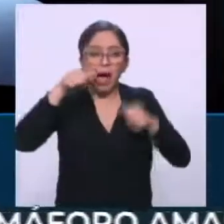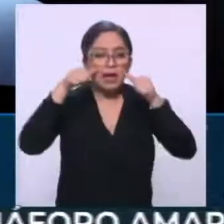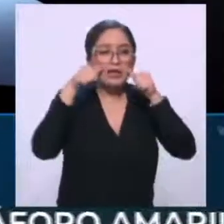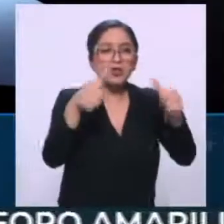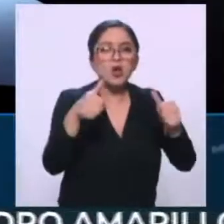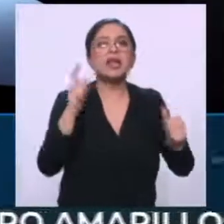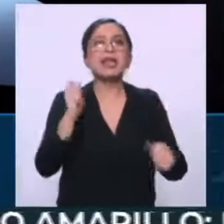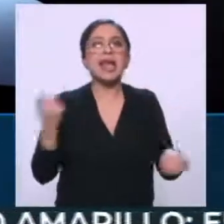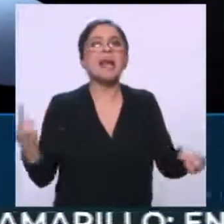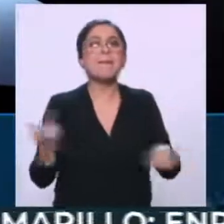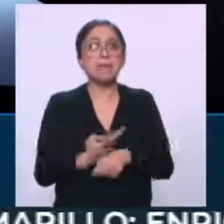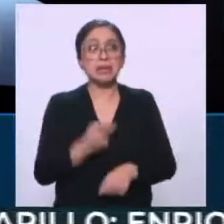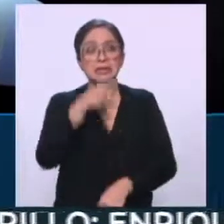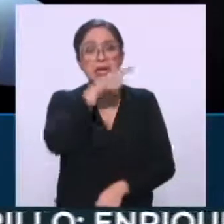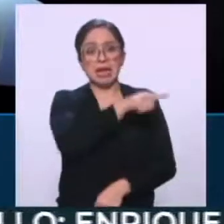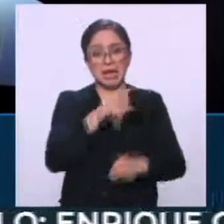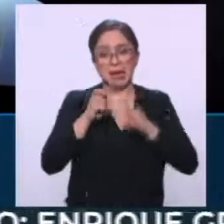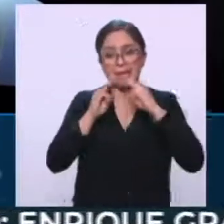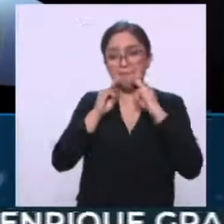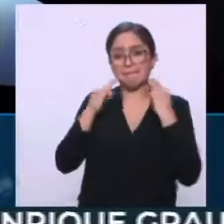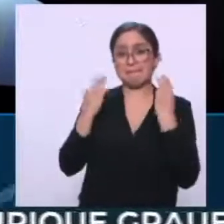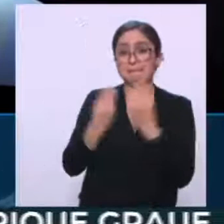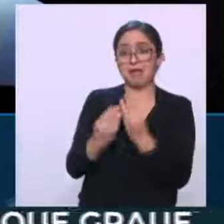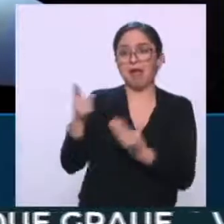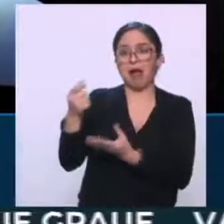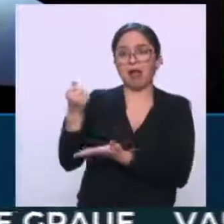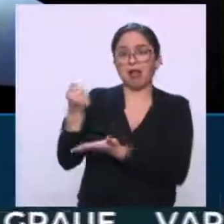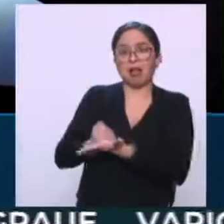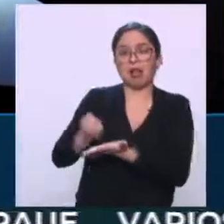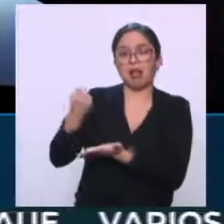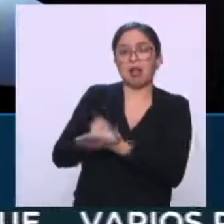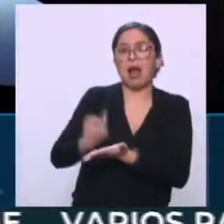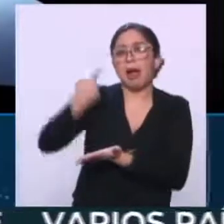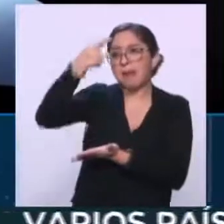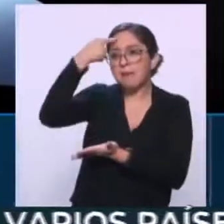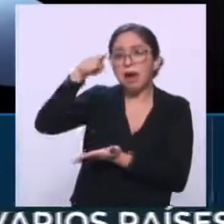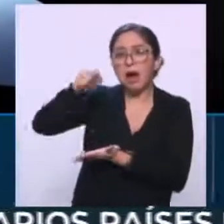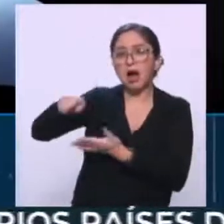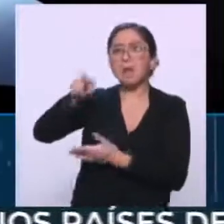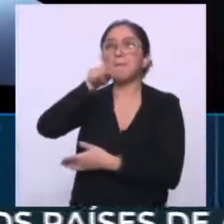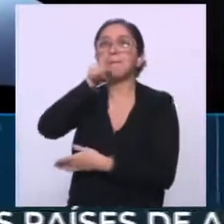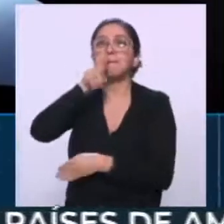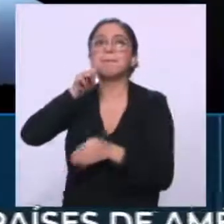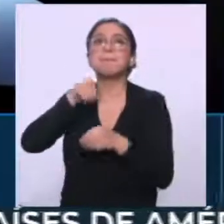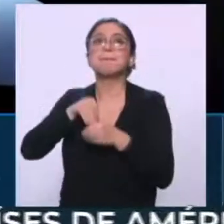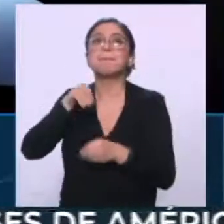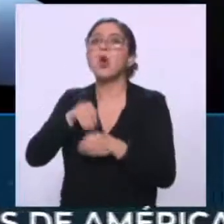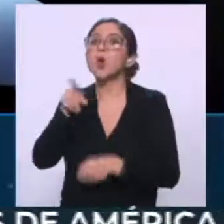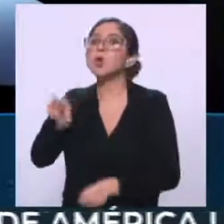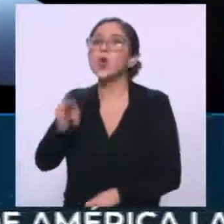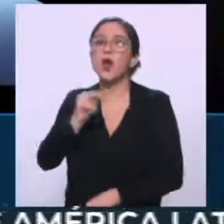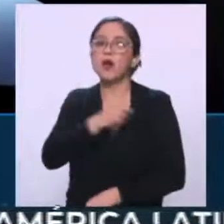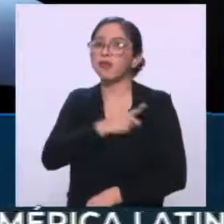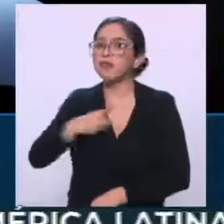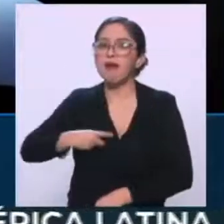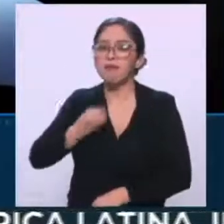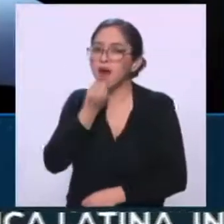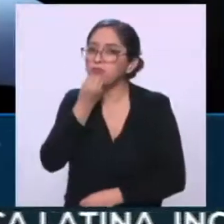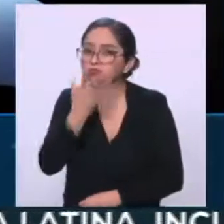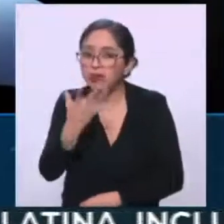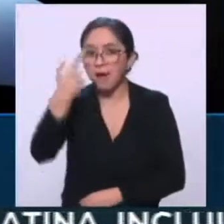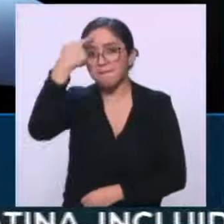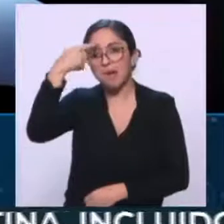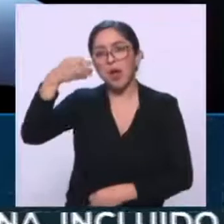va a ejercer esta élite militar para que Cienfuegos no hable, para que Cienfuegos no tenga un proceso en el que pueda haber